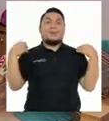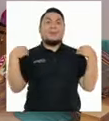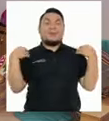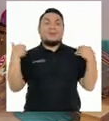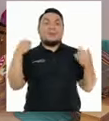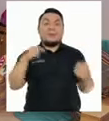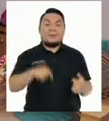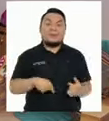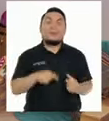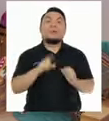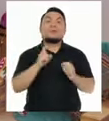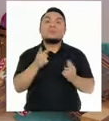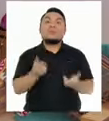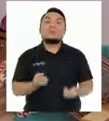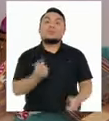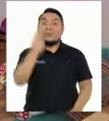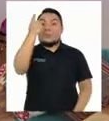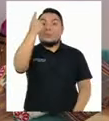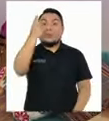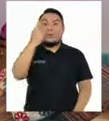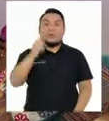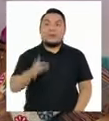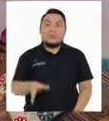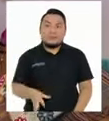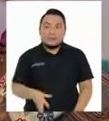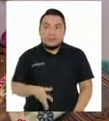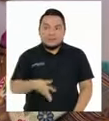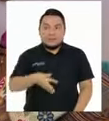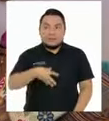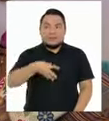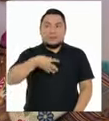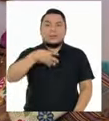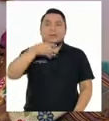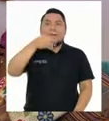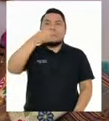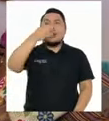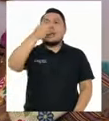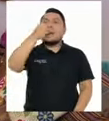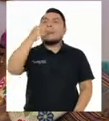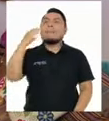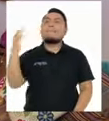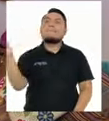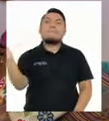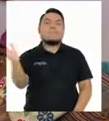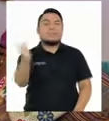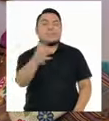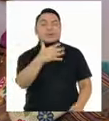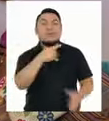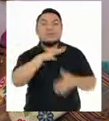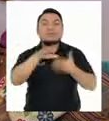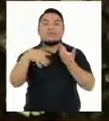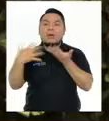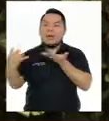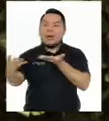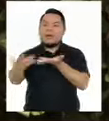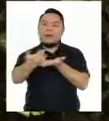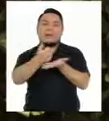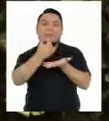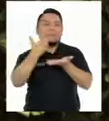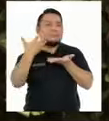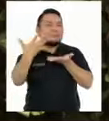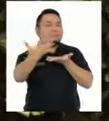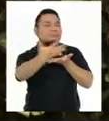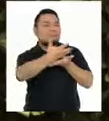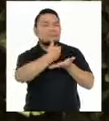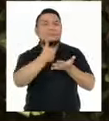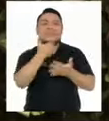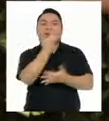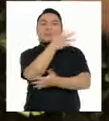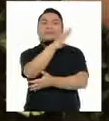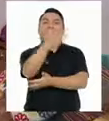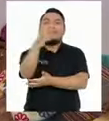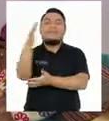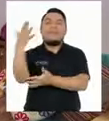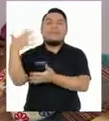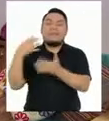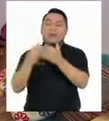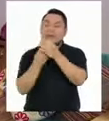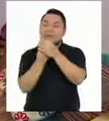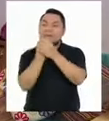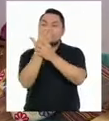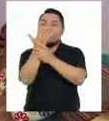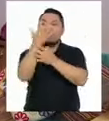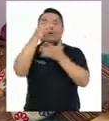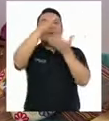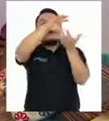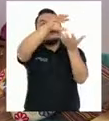Y subimos. Recogiendo todo. A ver, recogiendo todo de la naturaleza. Flores,